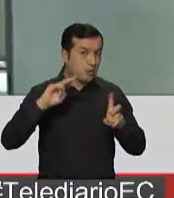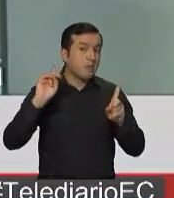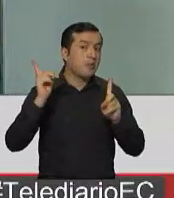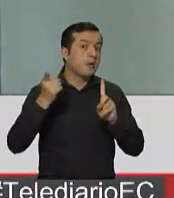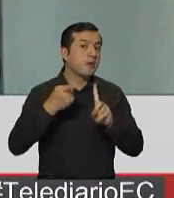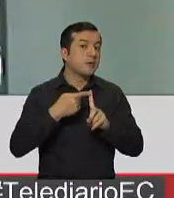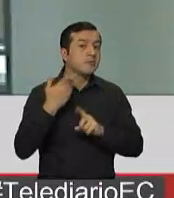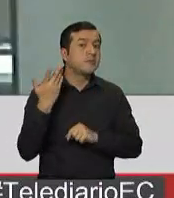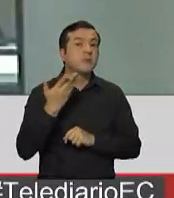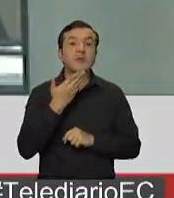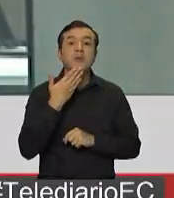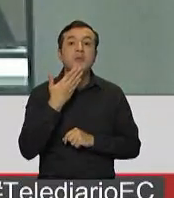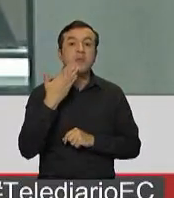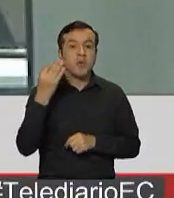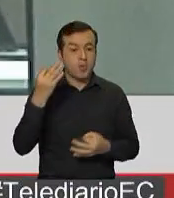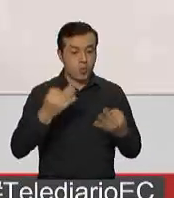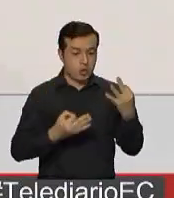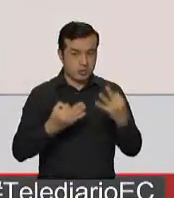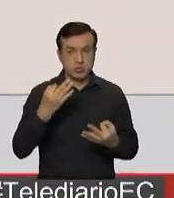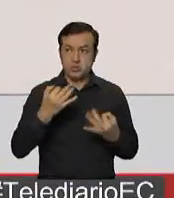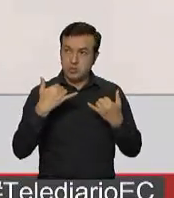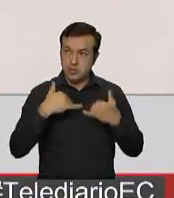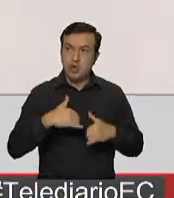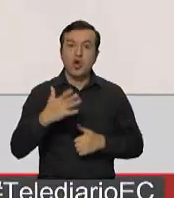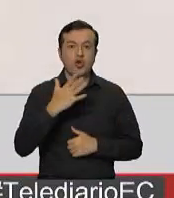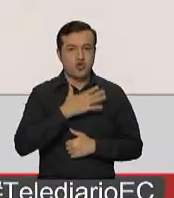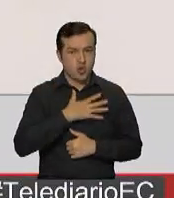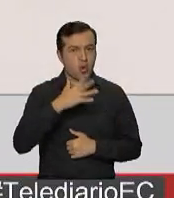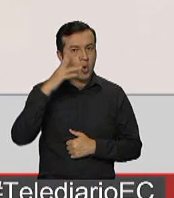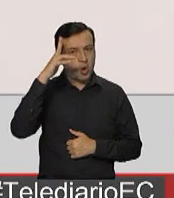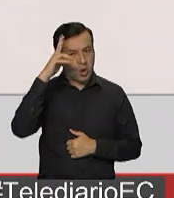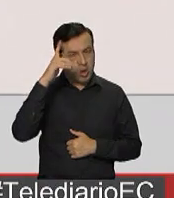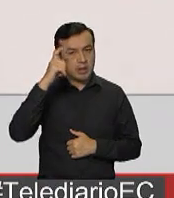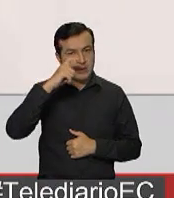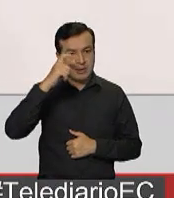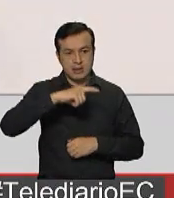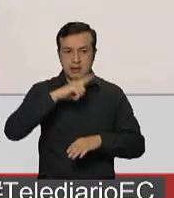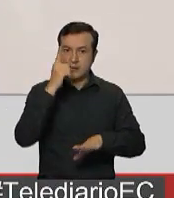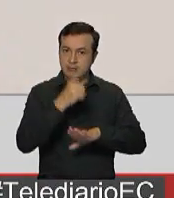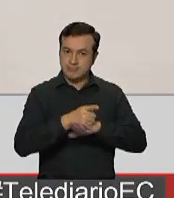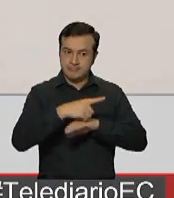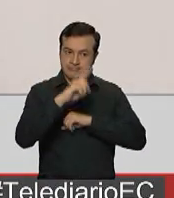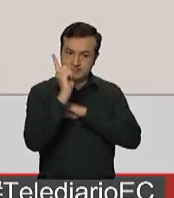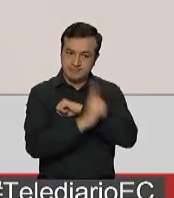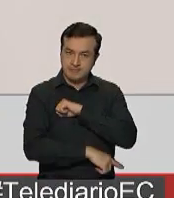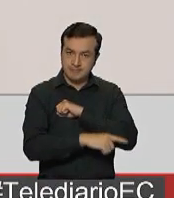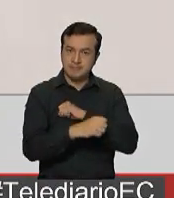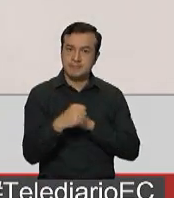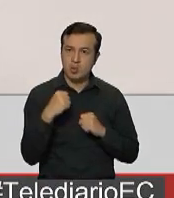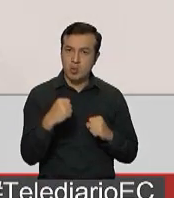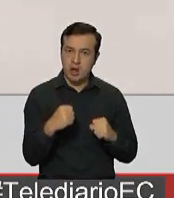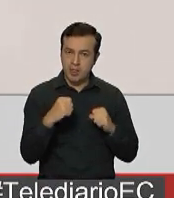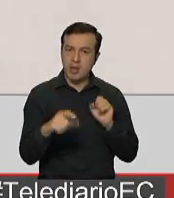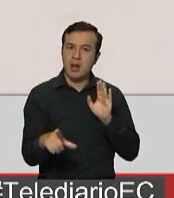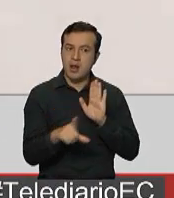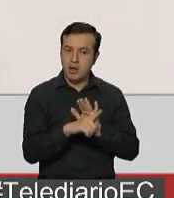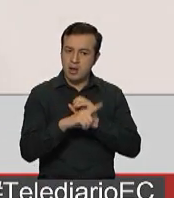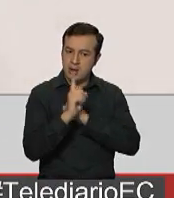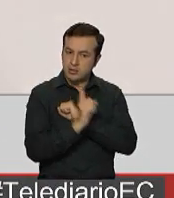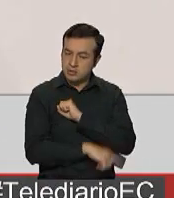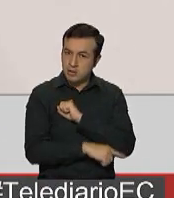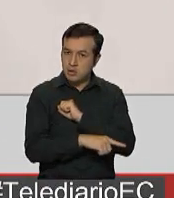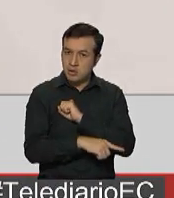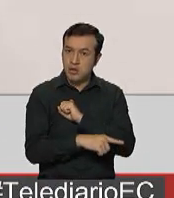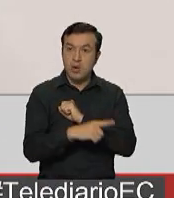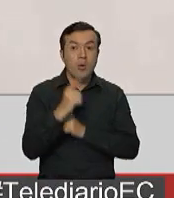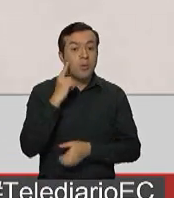principio, desde el ámbito judicial. Yo creo que debería de ser sancionado con todo el peso de la ley en caso de que